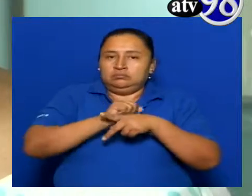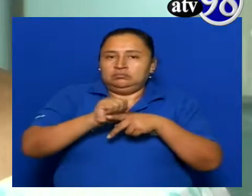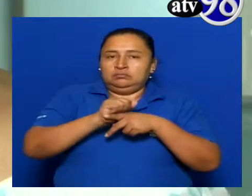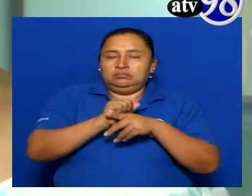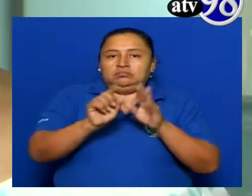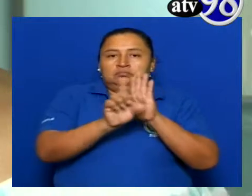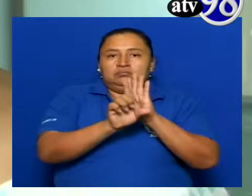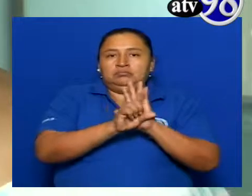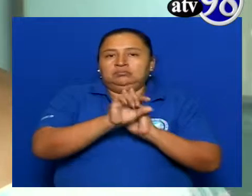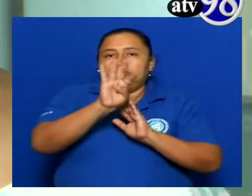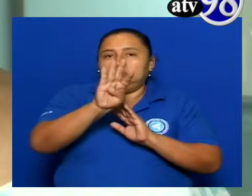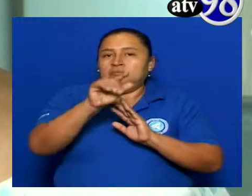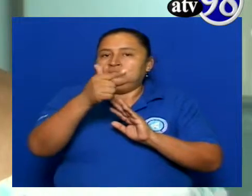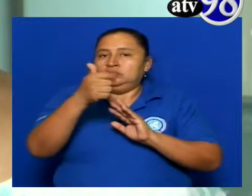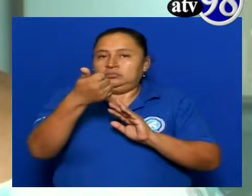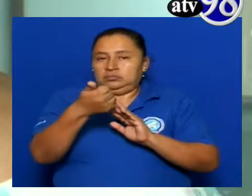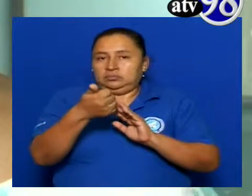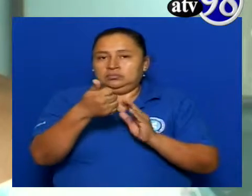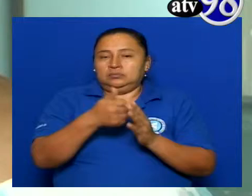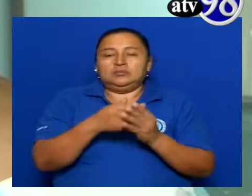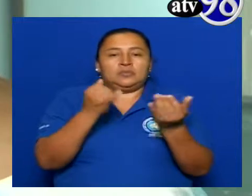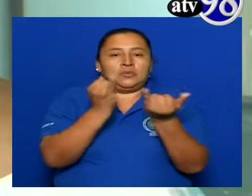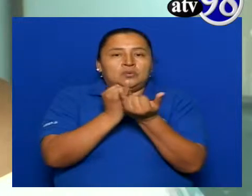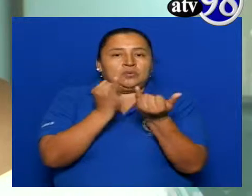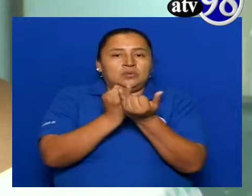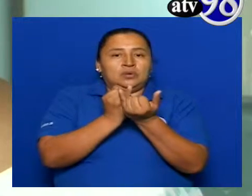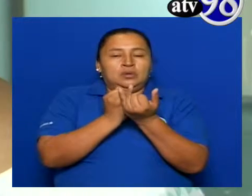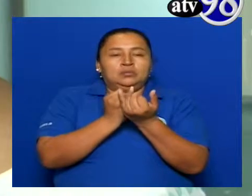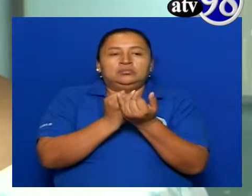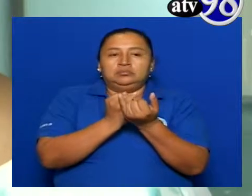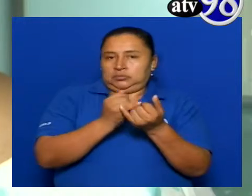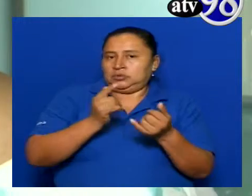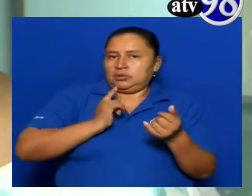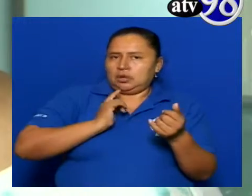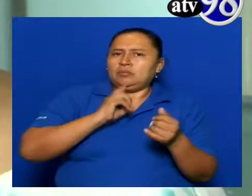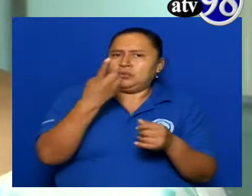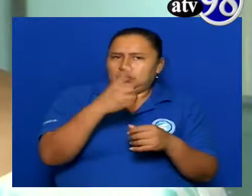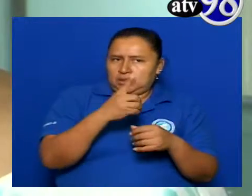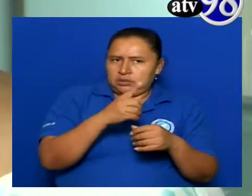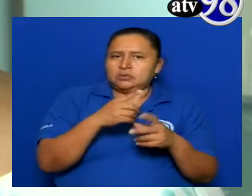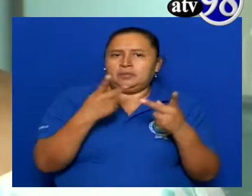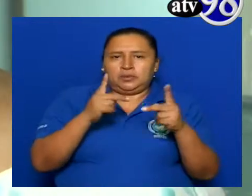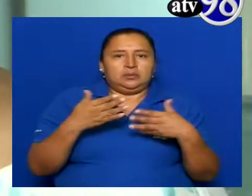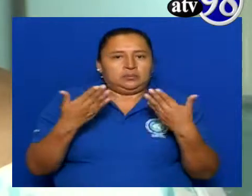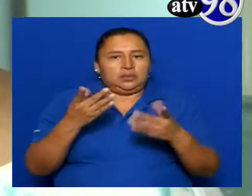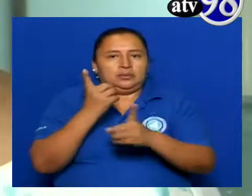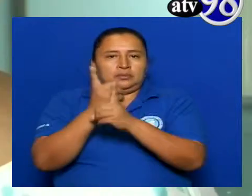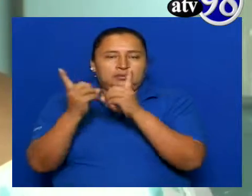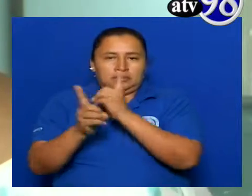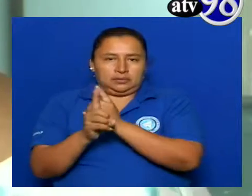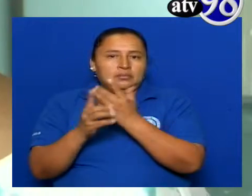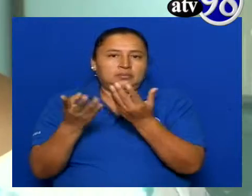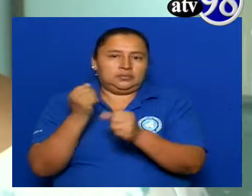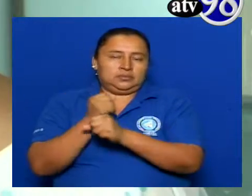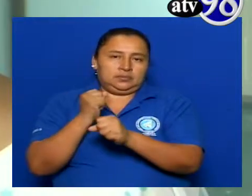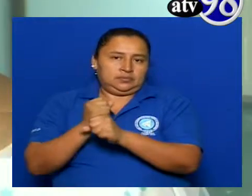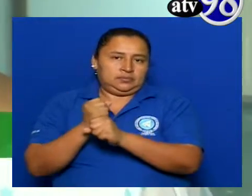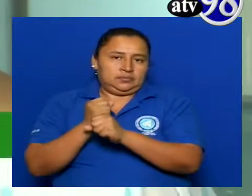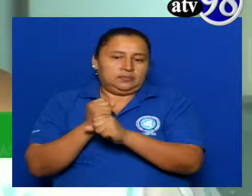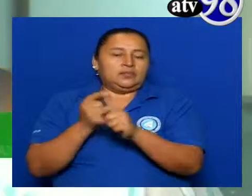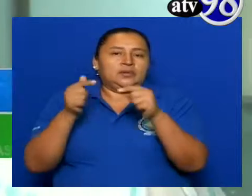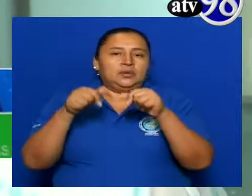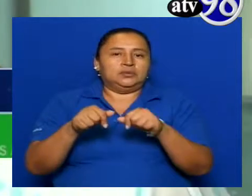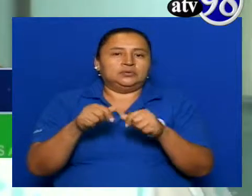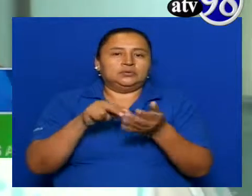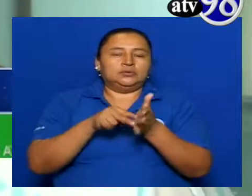la ley 476. Así como tenemos derechos, también tenemos obligaciones. Entonces, esto nos da